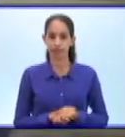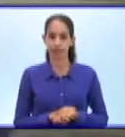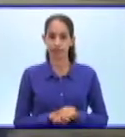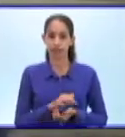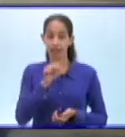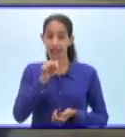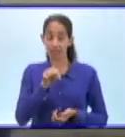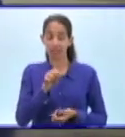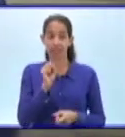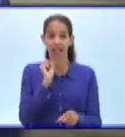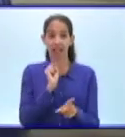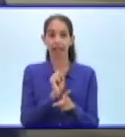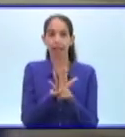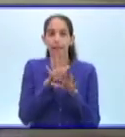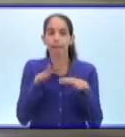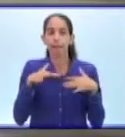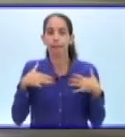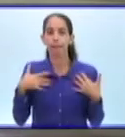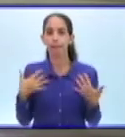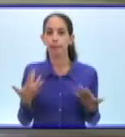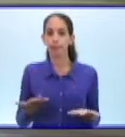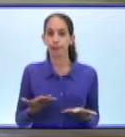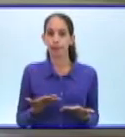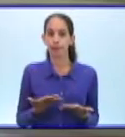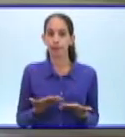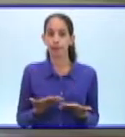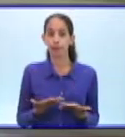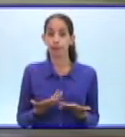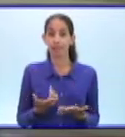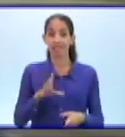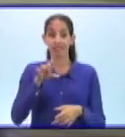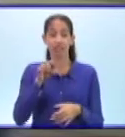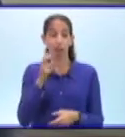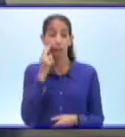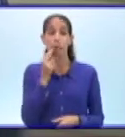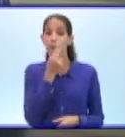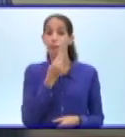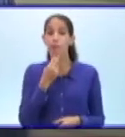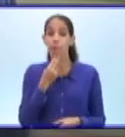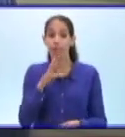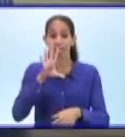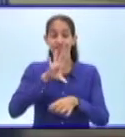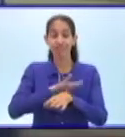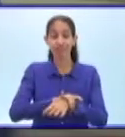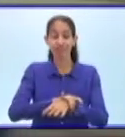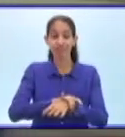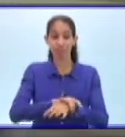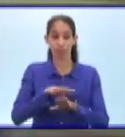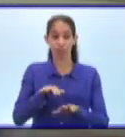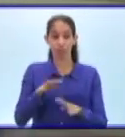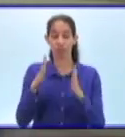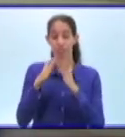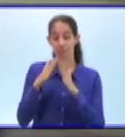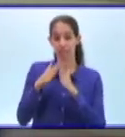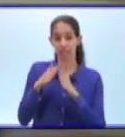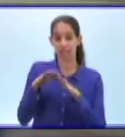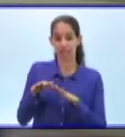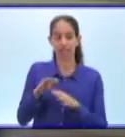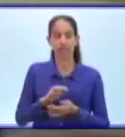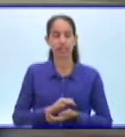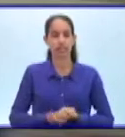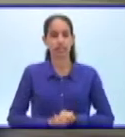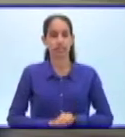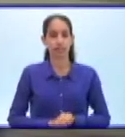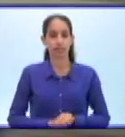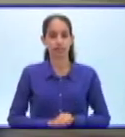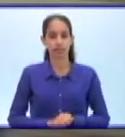problema este de la delación. Martí es detenido en la casa de la calle Amistad por una delación que le hace un teniente coronel en aquel